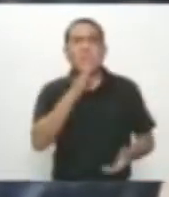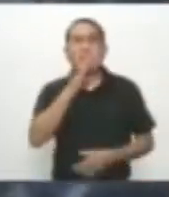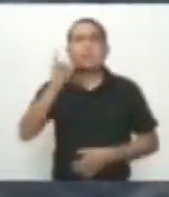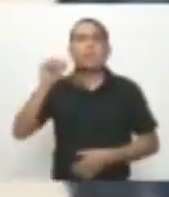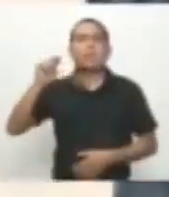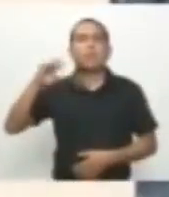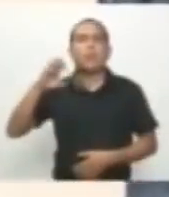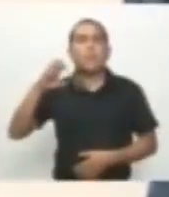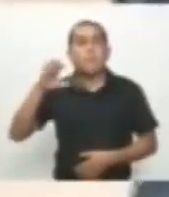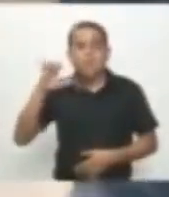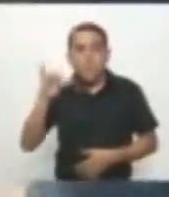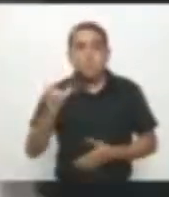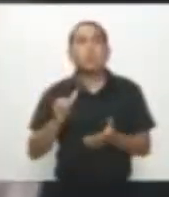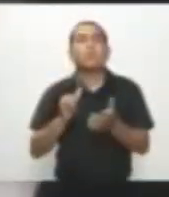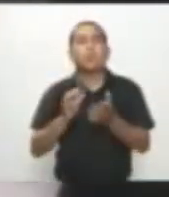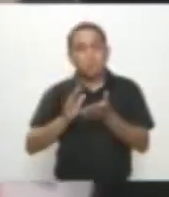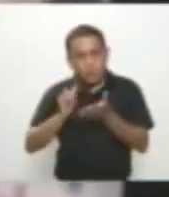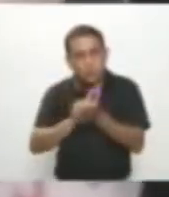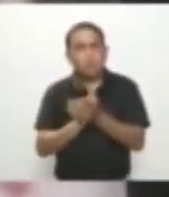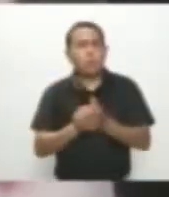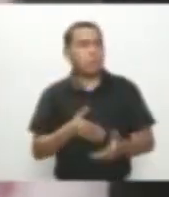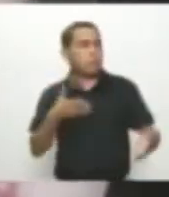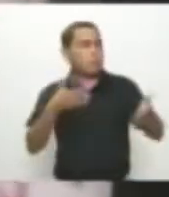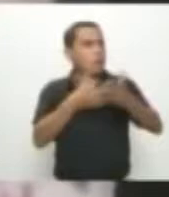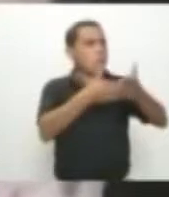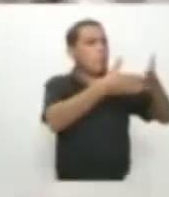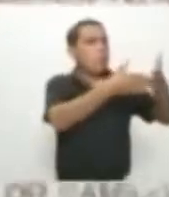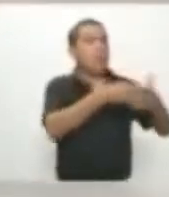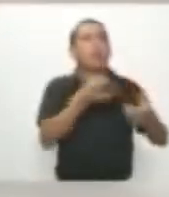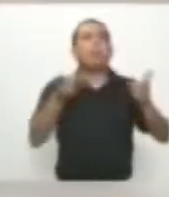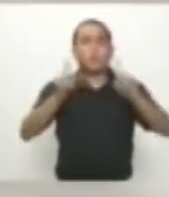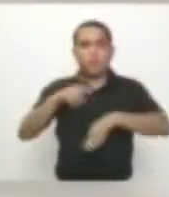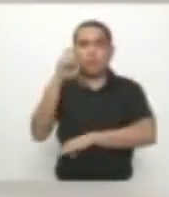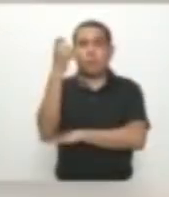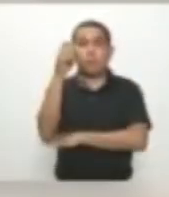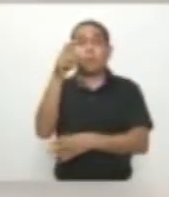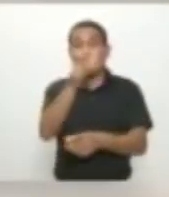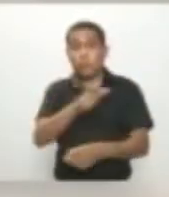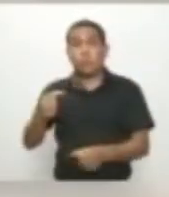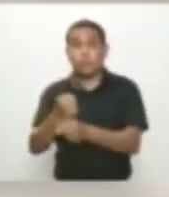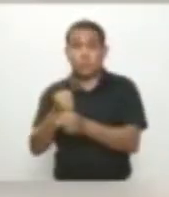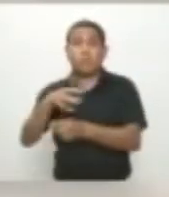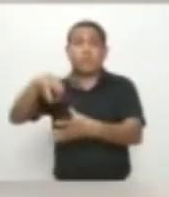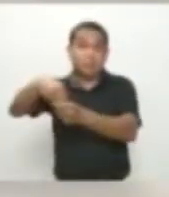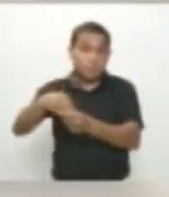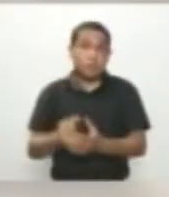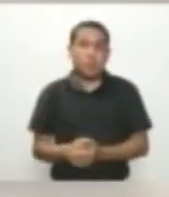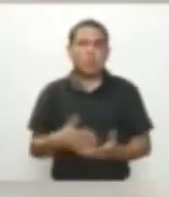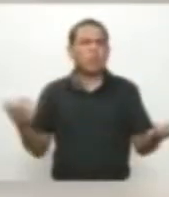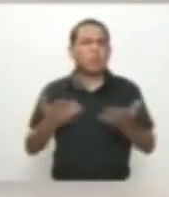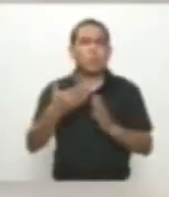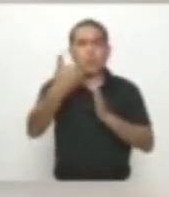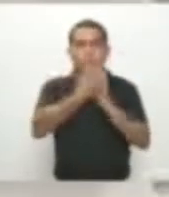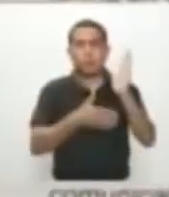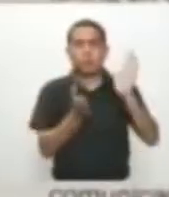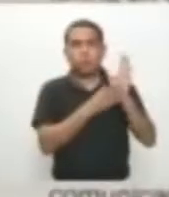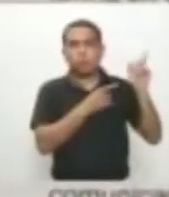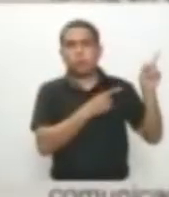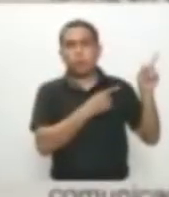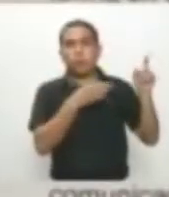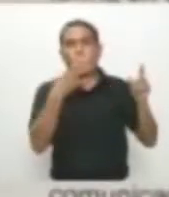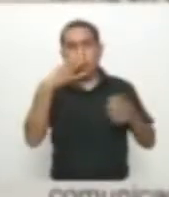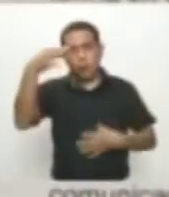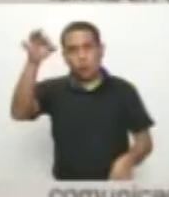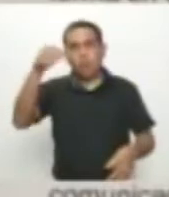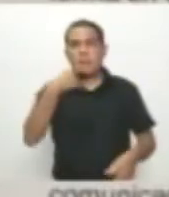Guardia del IMPEC, investigadores del Gaula y la Fiscalía. La advertencia se conoció a través de este panfleto, donde el Clan del